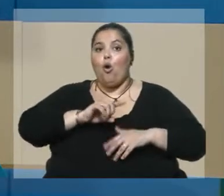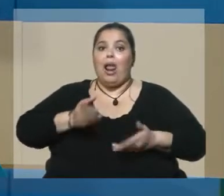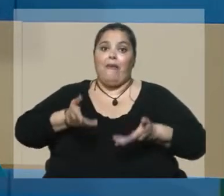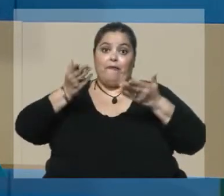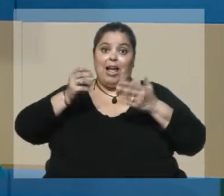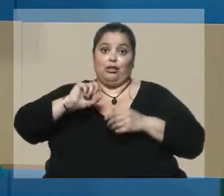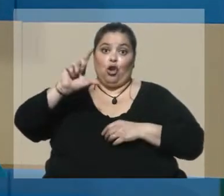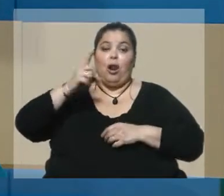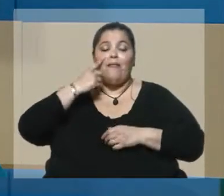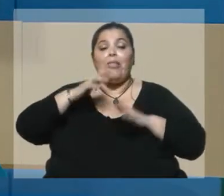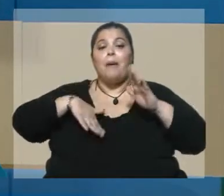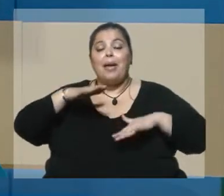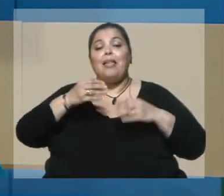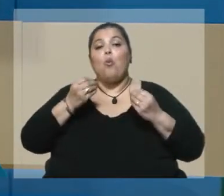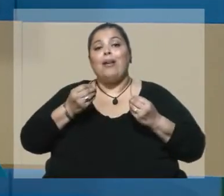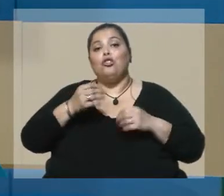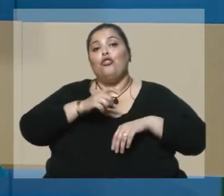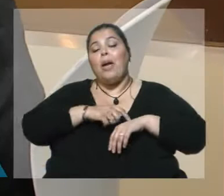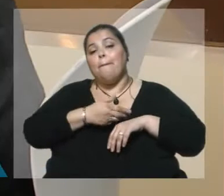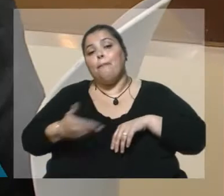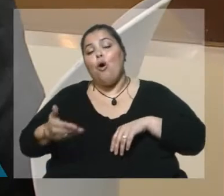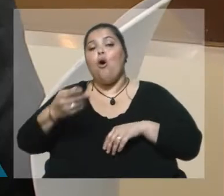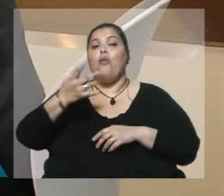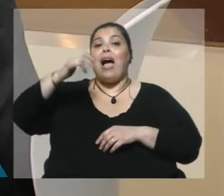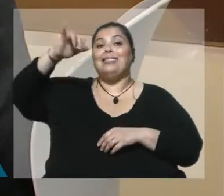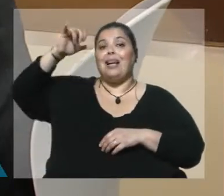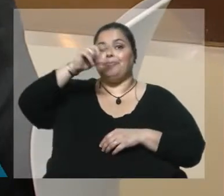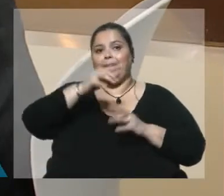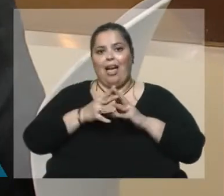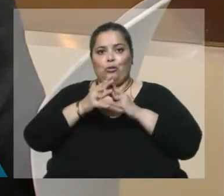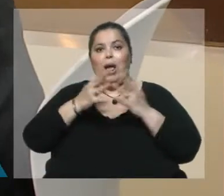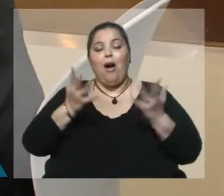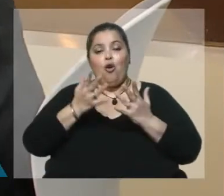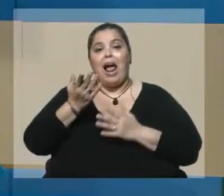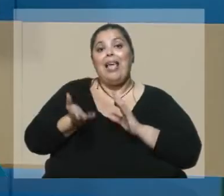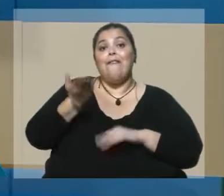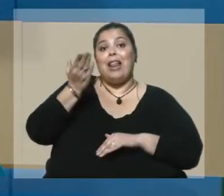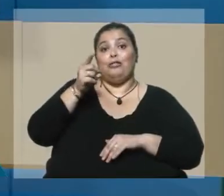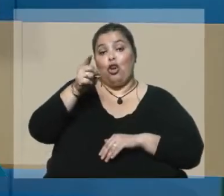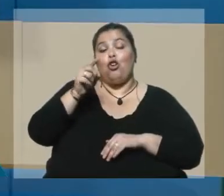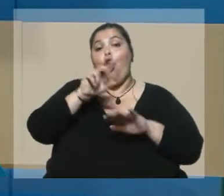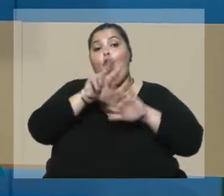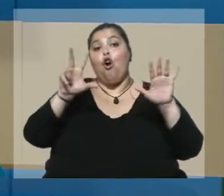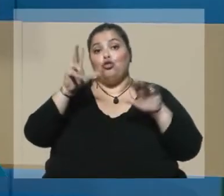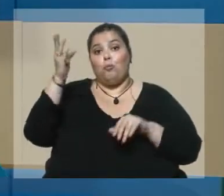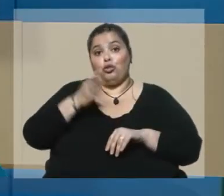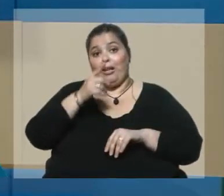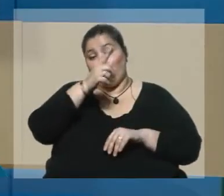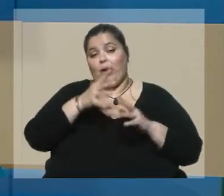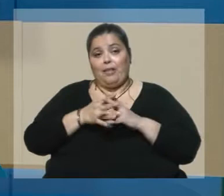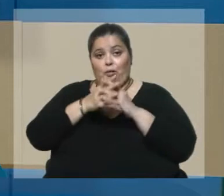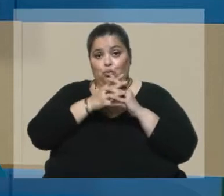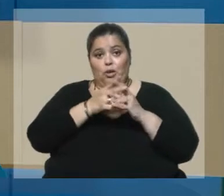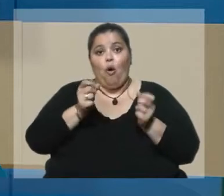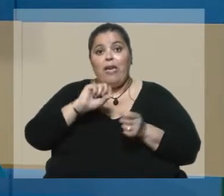de cuánto tiempo va a tener que mantener las tasas elevadas Estados Unidos claro la inflación de Estados Unidos que está arriba de 8% está en el entorno 8%, este